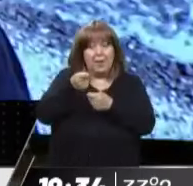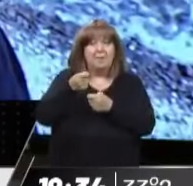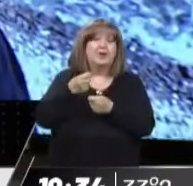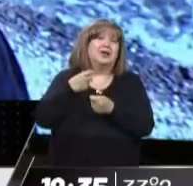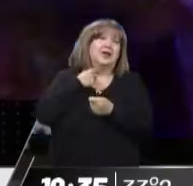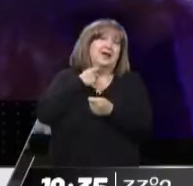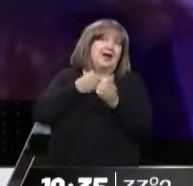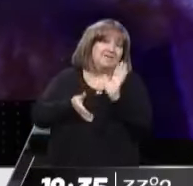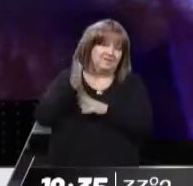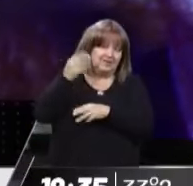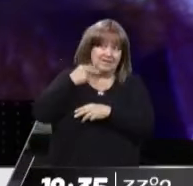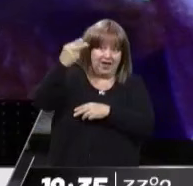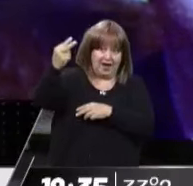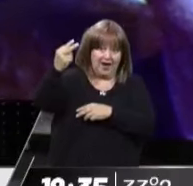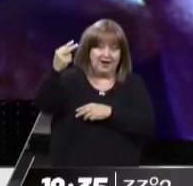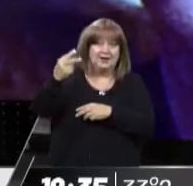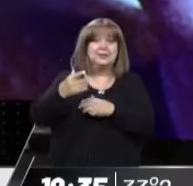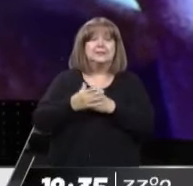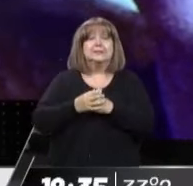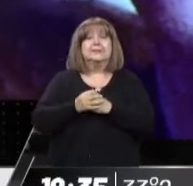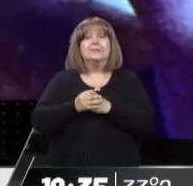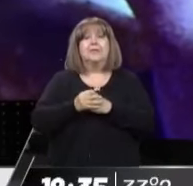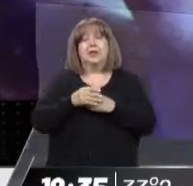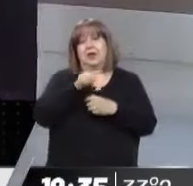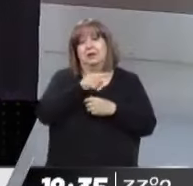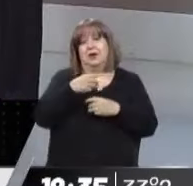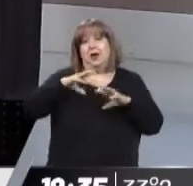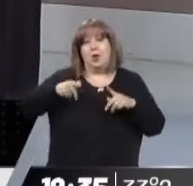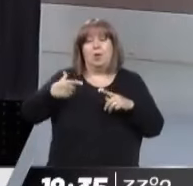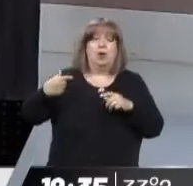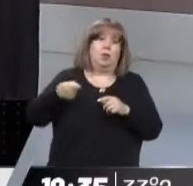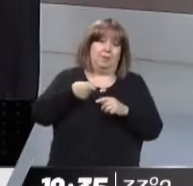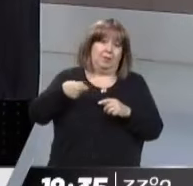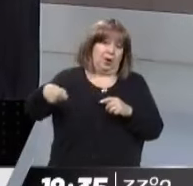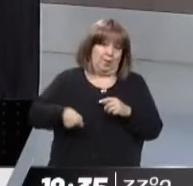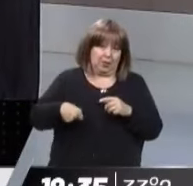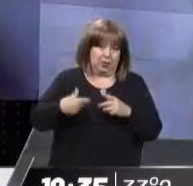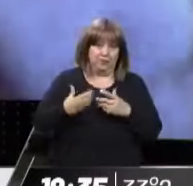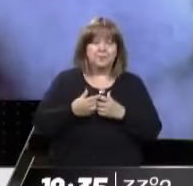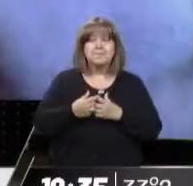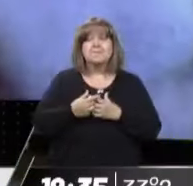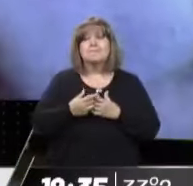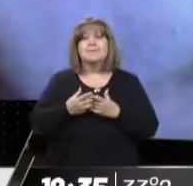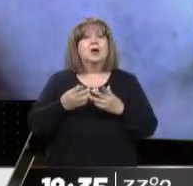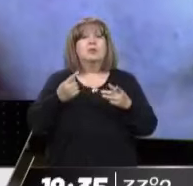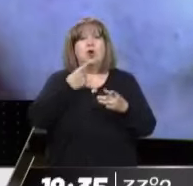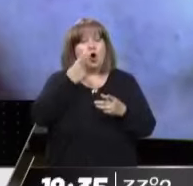¿y ustedes creen que él fue directo a atacarlo a Luciano o que es una situación que se dio en el momento? No